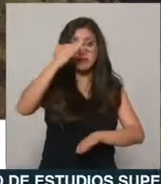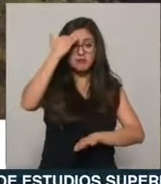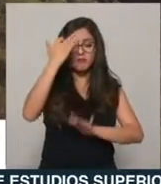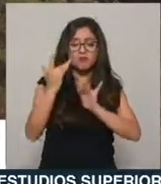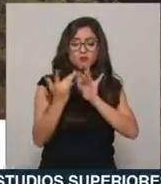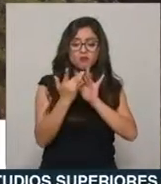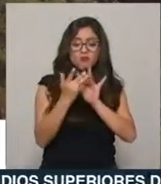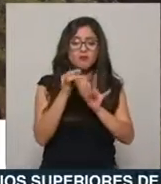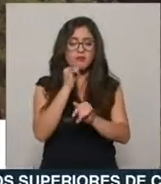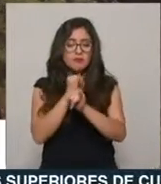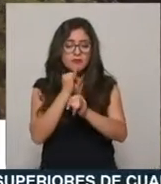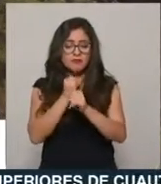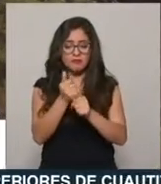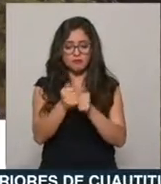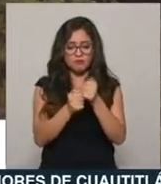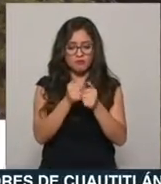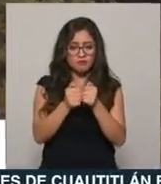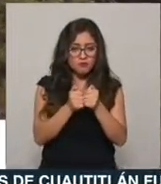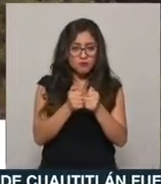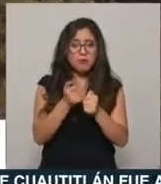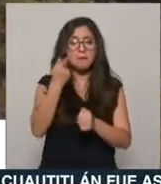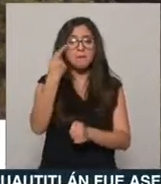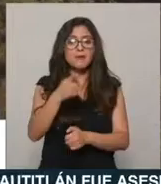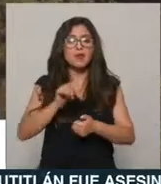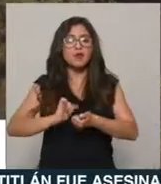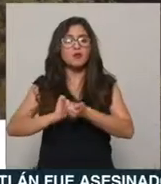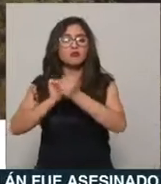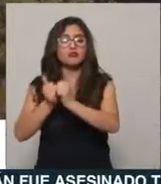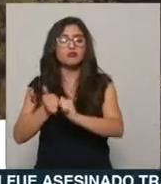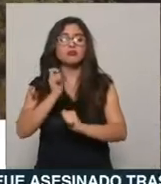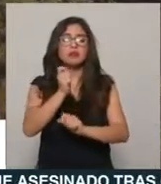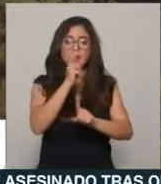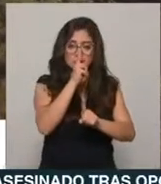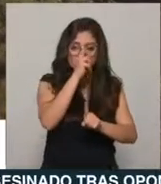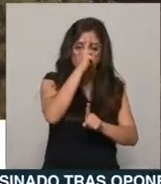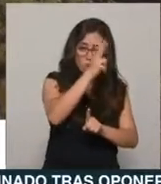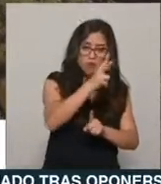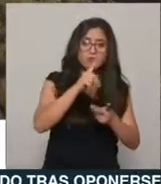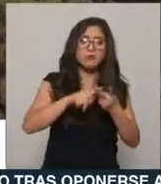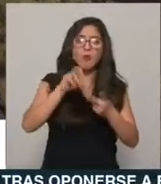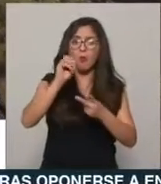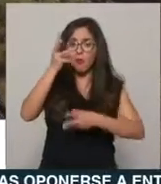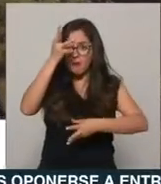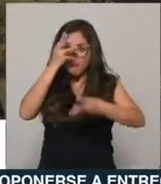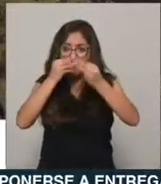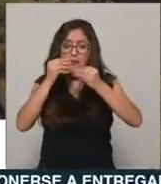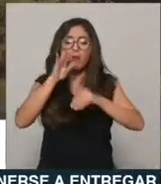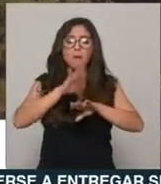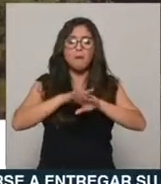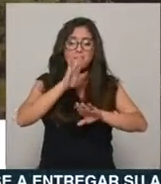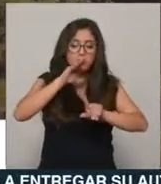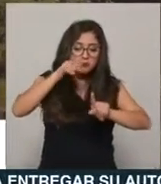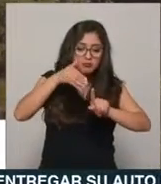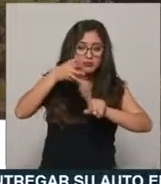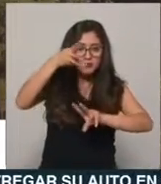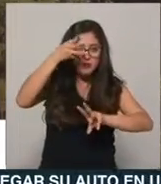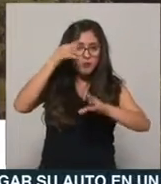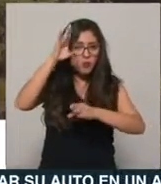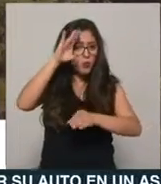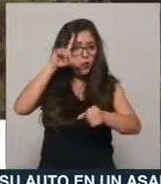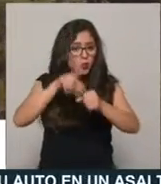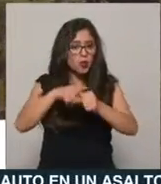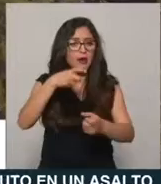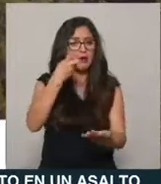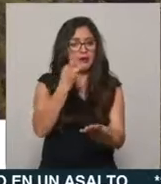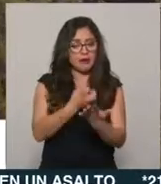a Internet, a pantallas, y por supuesto que las expresiones tanto de violencia como de recreación o reproducción cultural se dan ahí. Hace ya